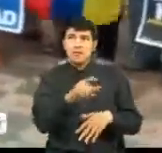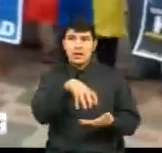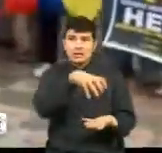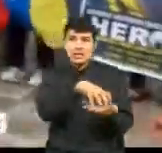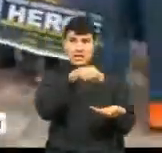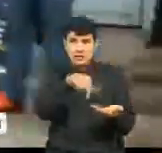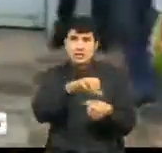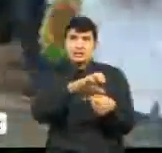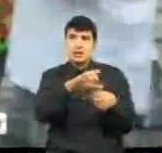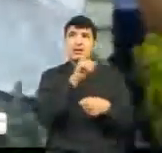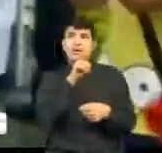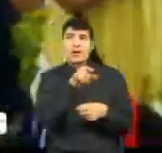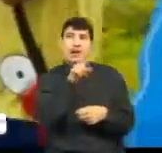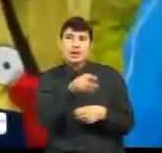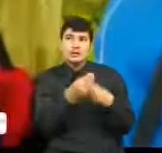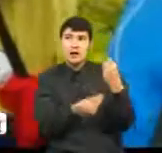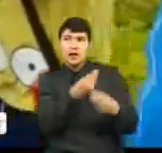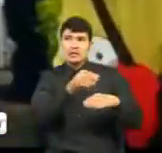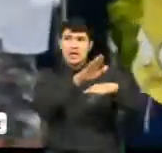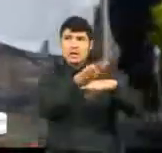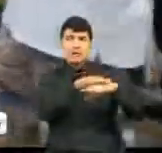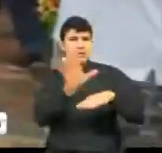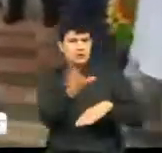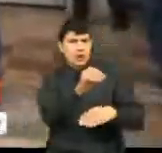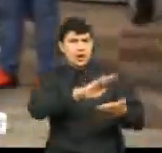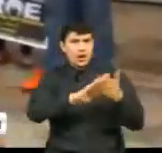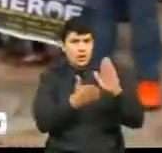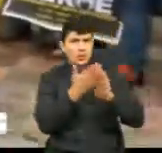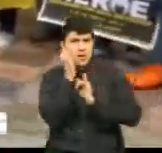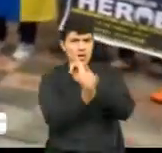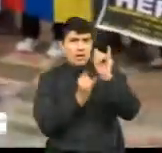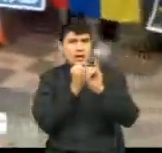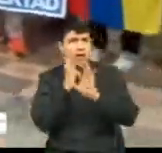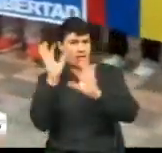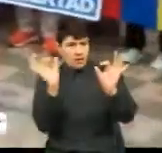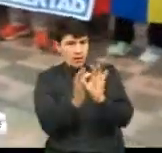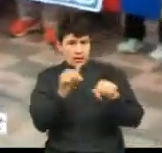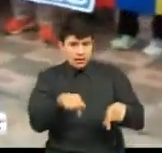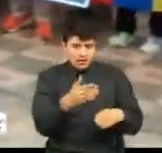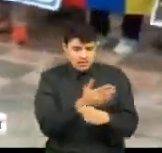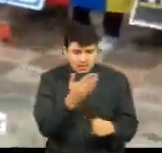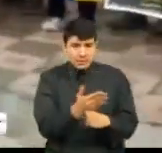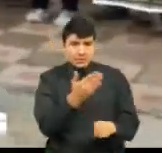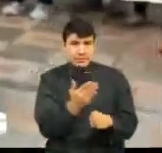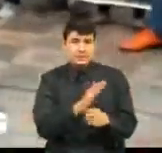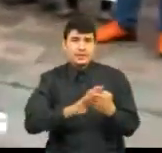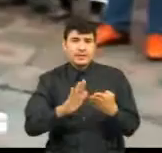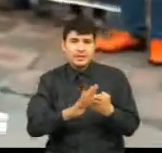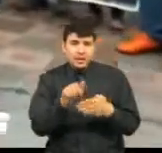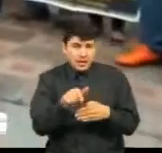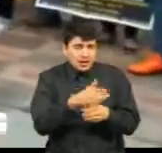capital santandereana. Ellos hicieron un llamado para que la comunidad internacional fije su mirada en la crisis que afronta el vecino